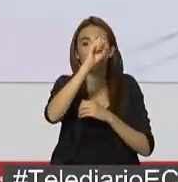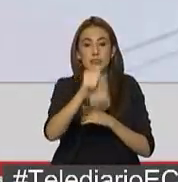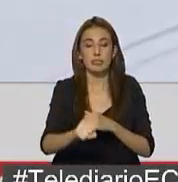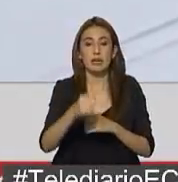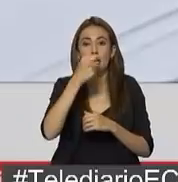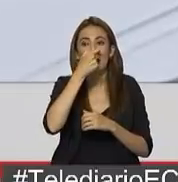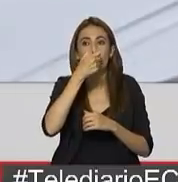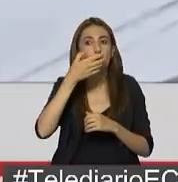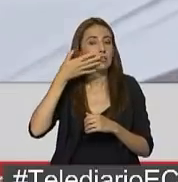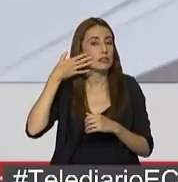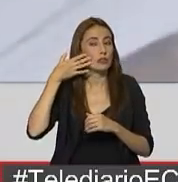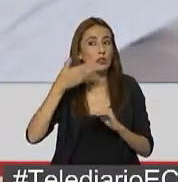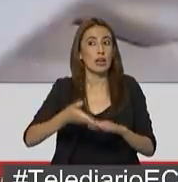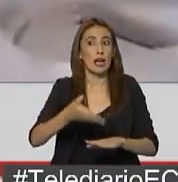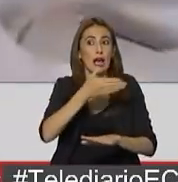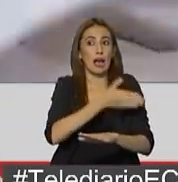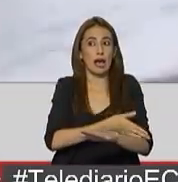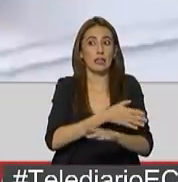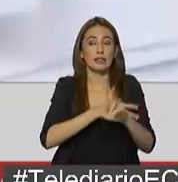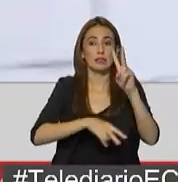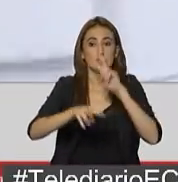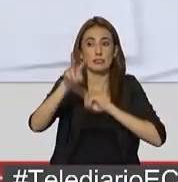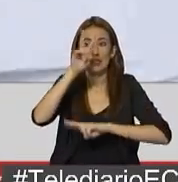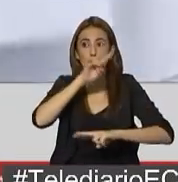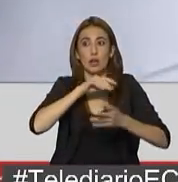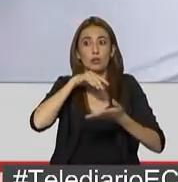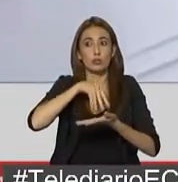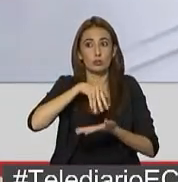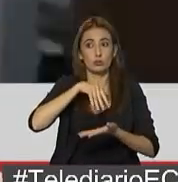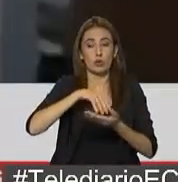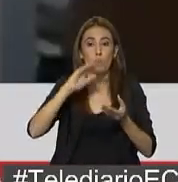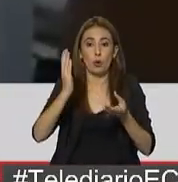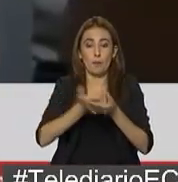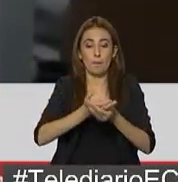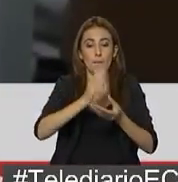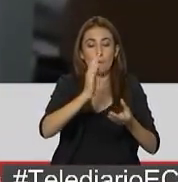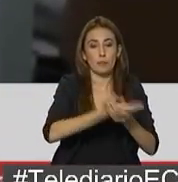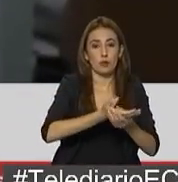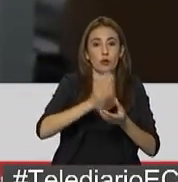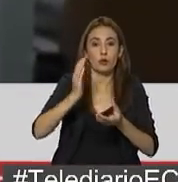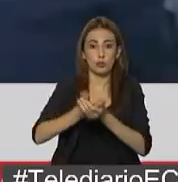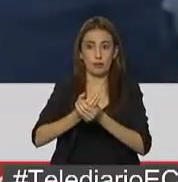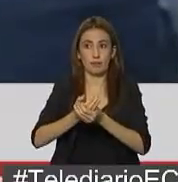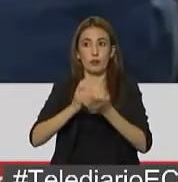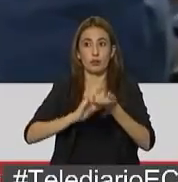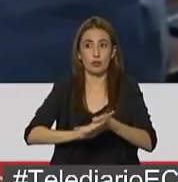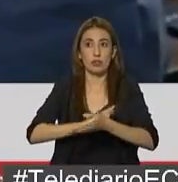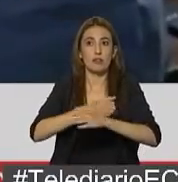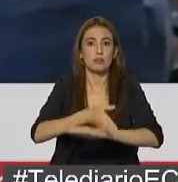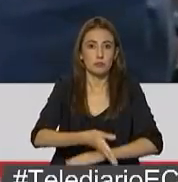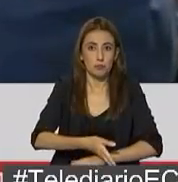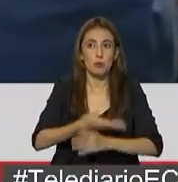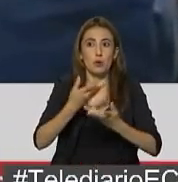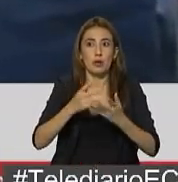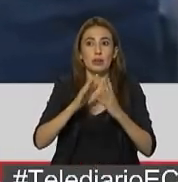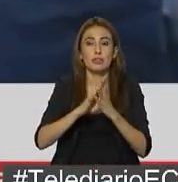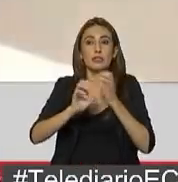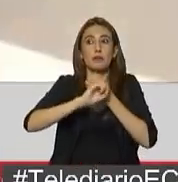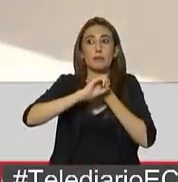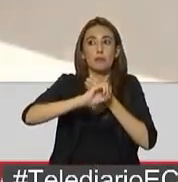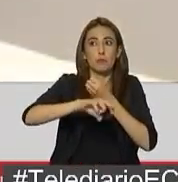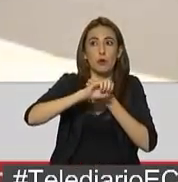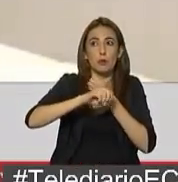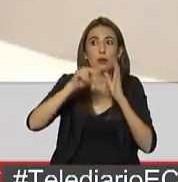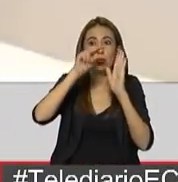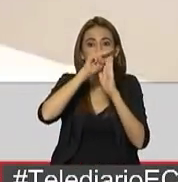virtual. Antes de finalizar el año, los estudiantes deberán entregar el portafolio educativo. Posterior a ello, se publicarán las notas finales.